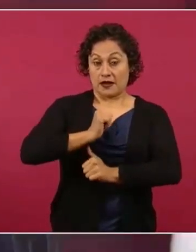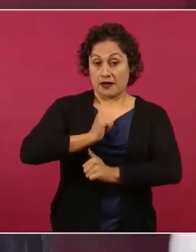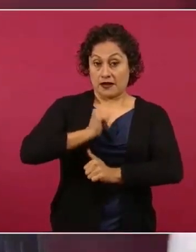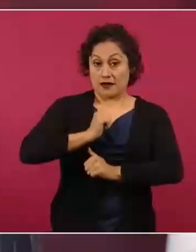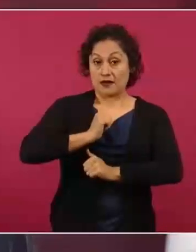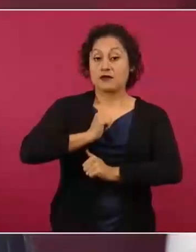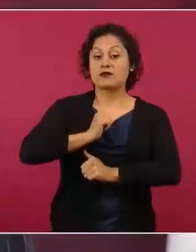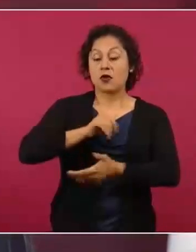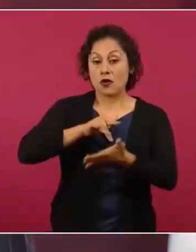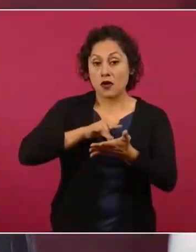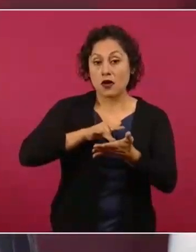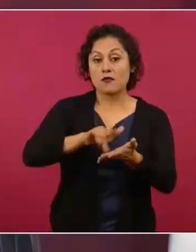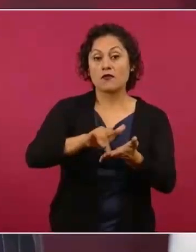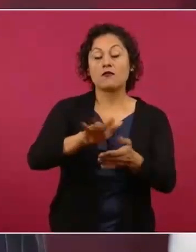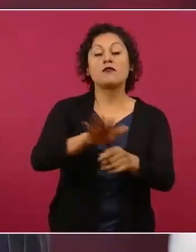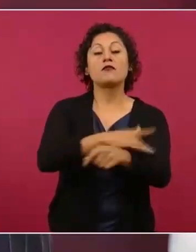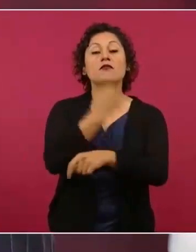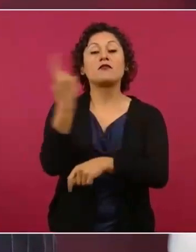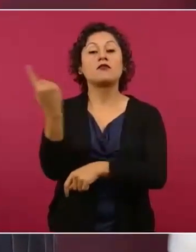en que se